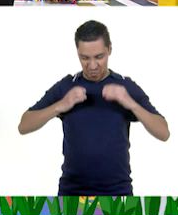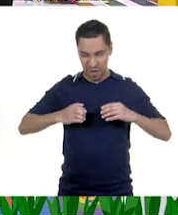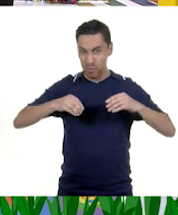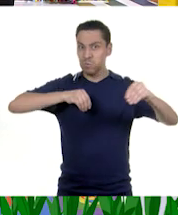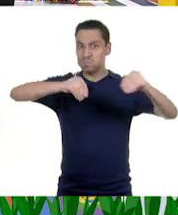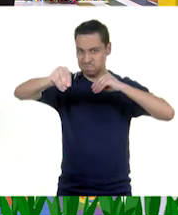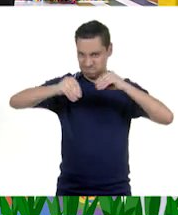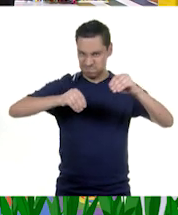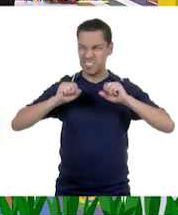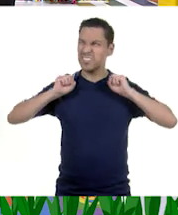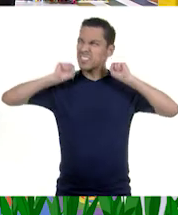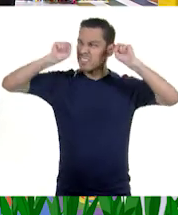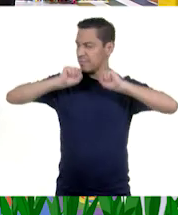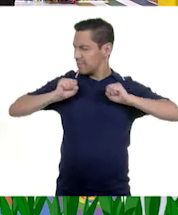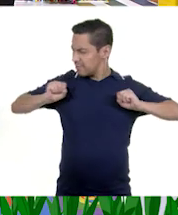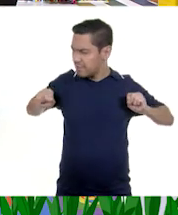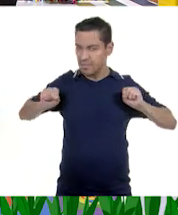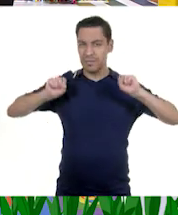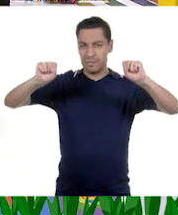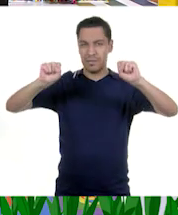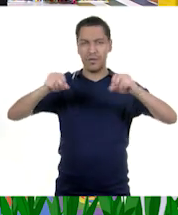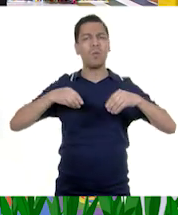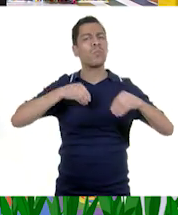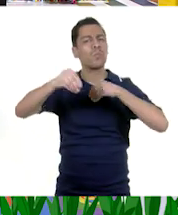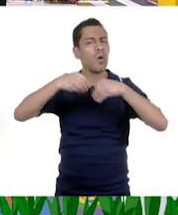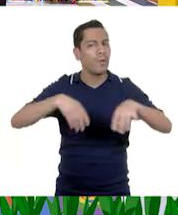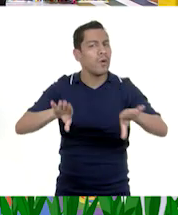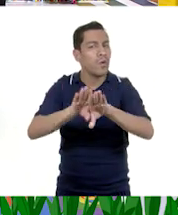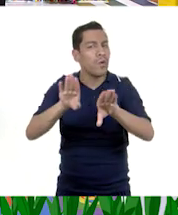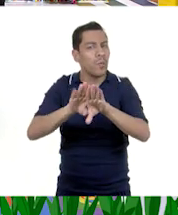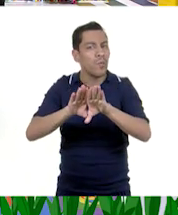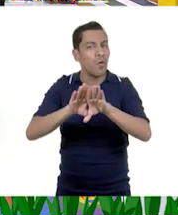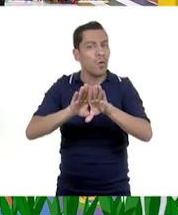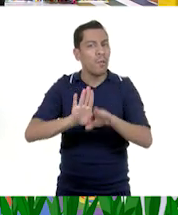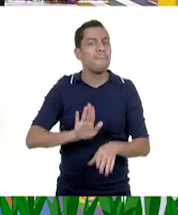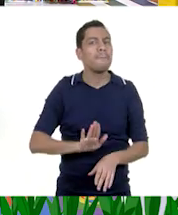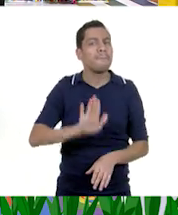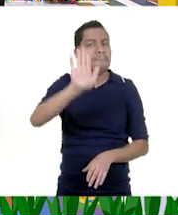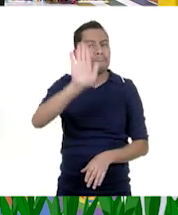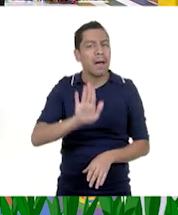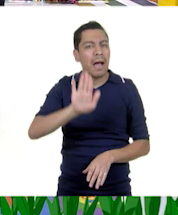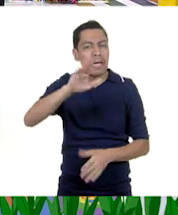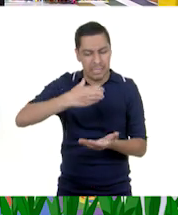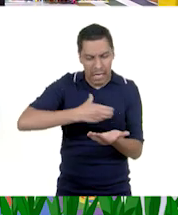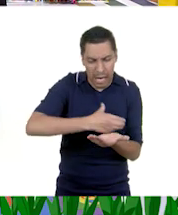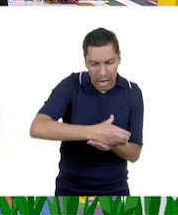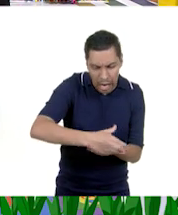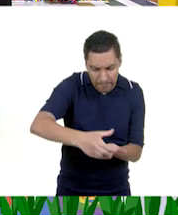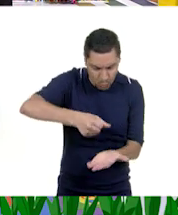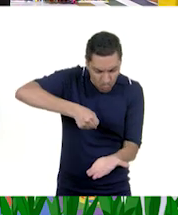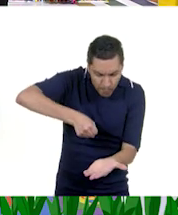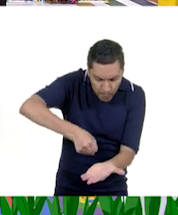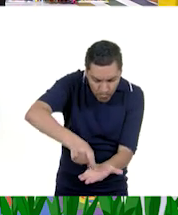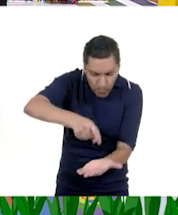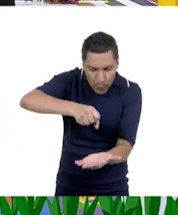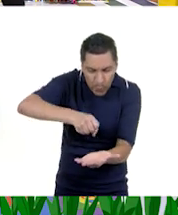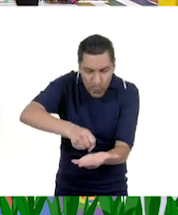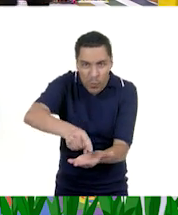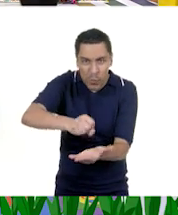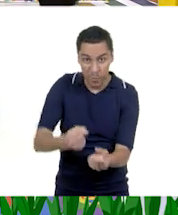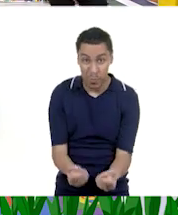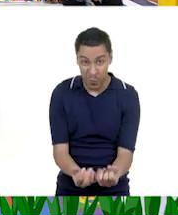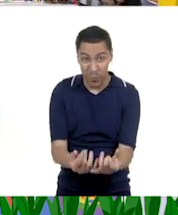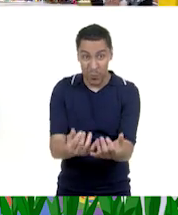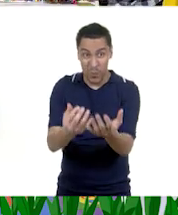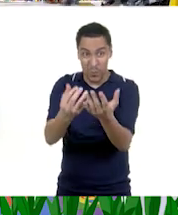Y ahora yo me voy a mover como si fuera una persona que va sembrando para que crezcan muchas y muchas más plantas. Okay.